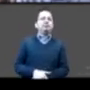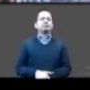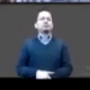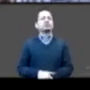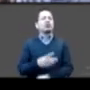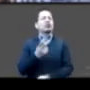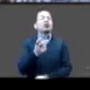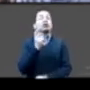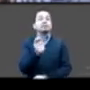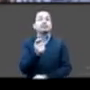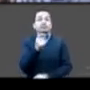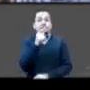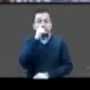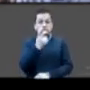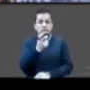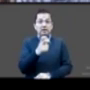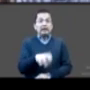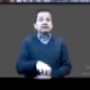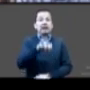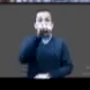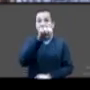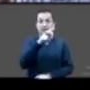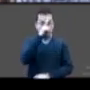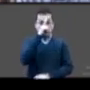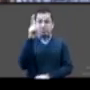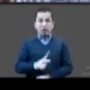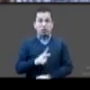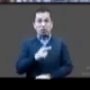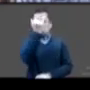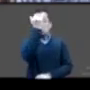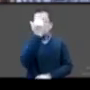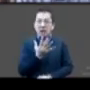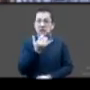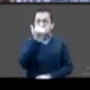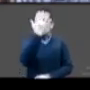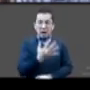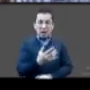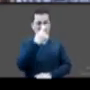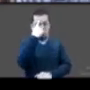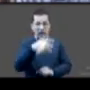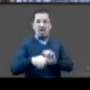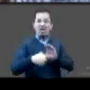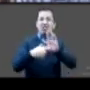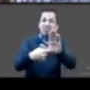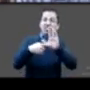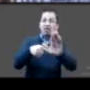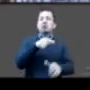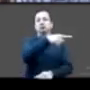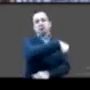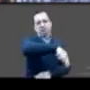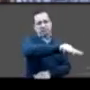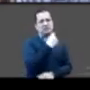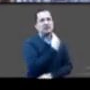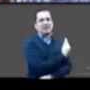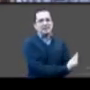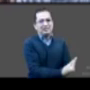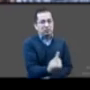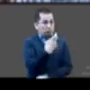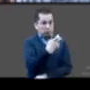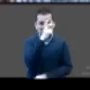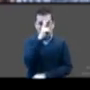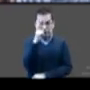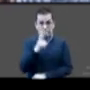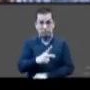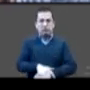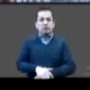este es el rango en donde más hay los niños son explotados. Y también es importante señalar,